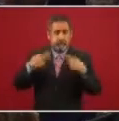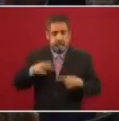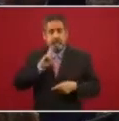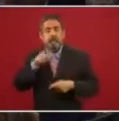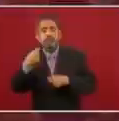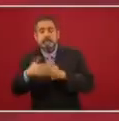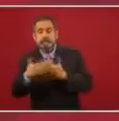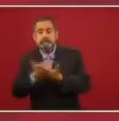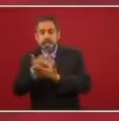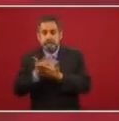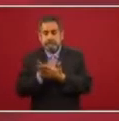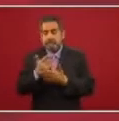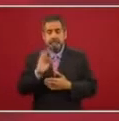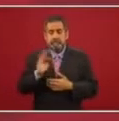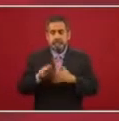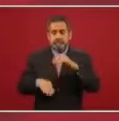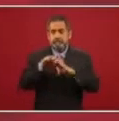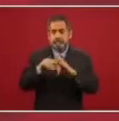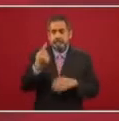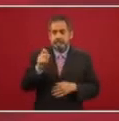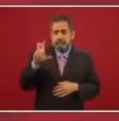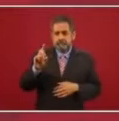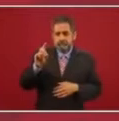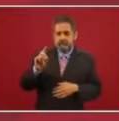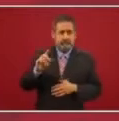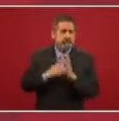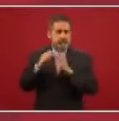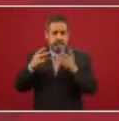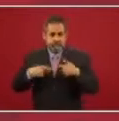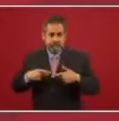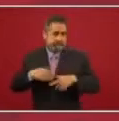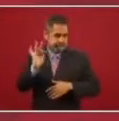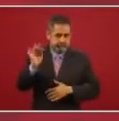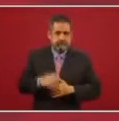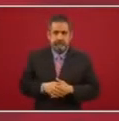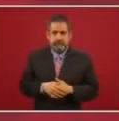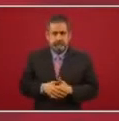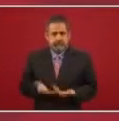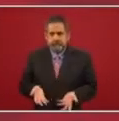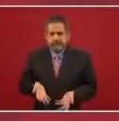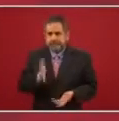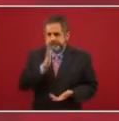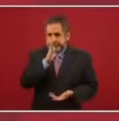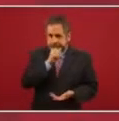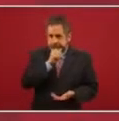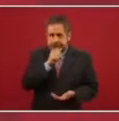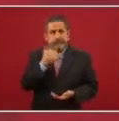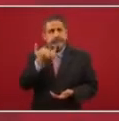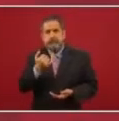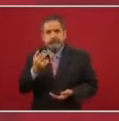veremos cuál es la actualización a los goya estamos cercanos a los 130 proyectados no podemos porque no